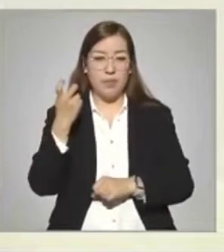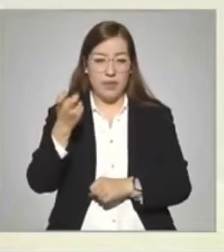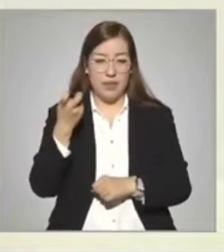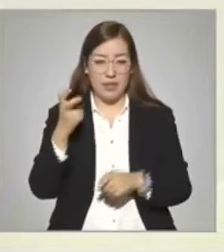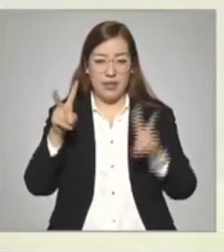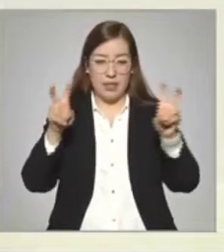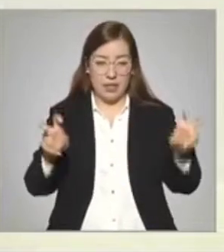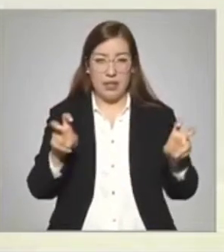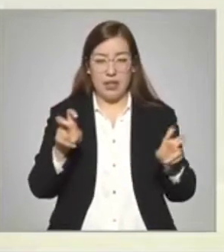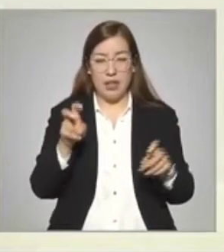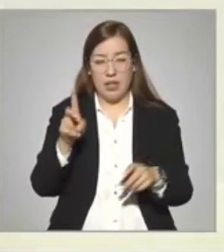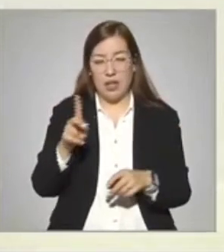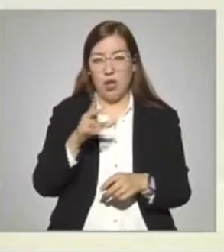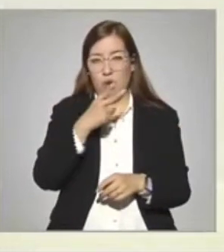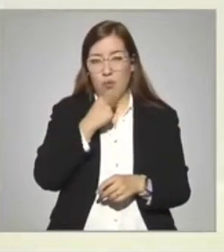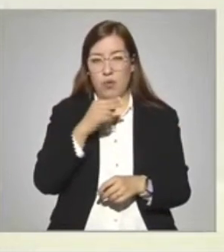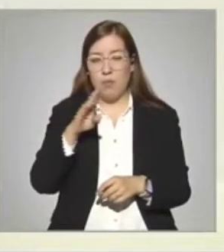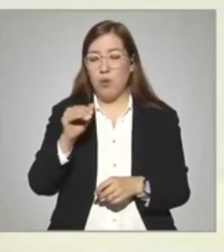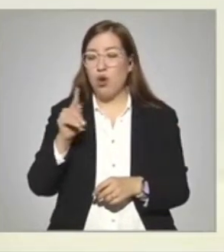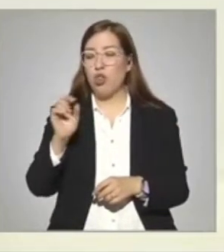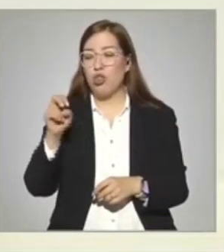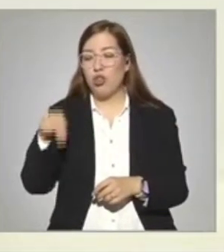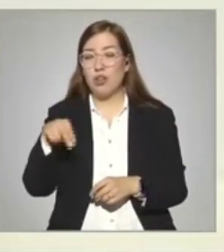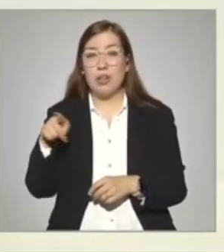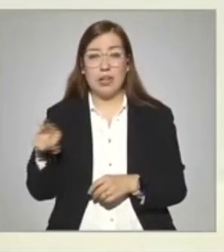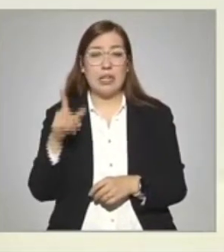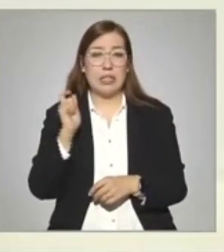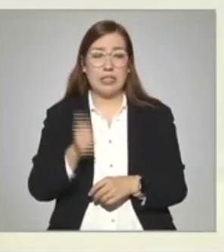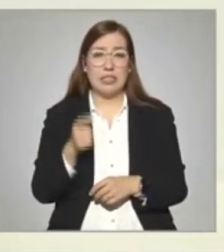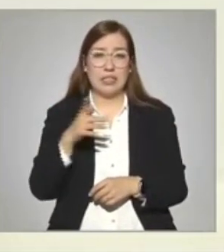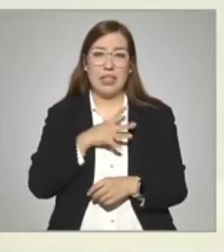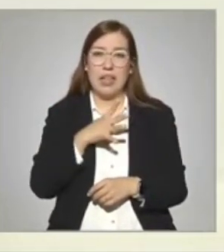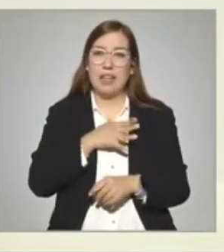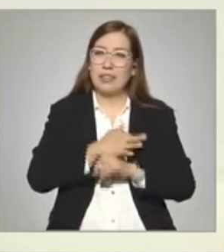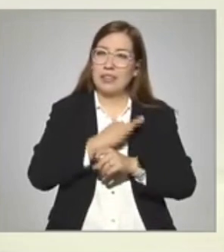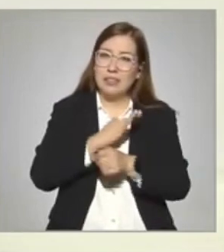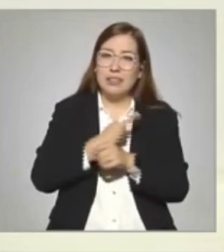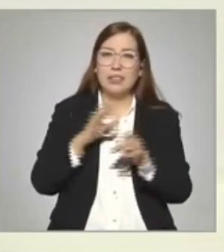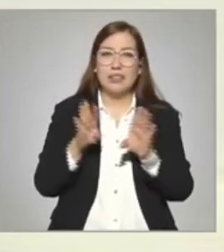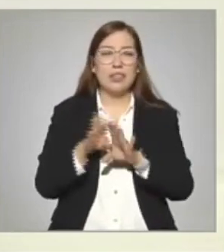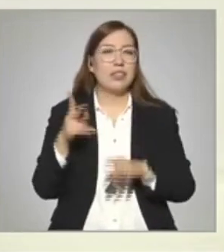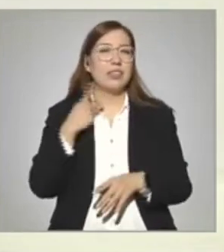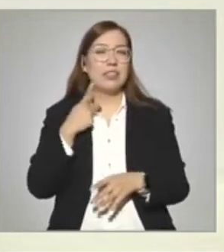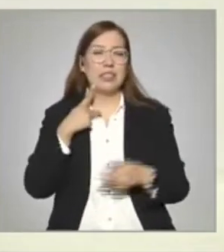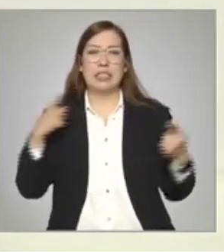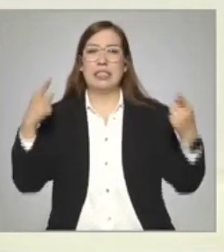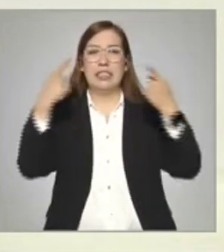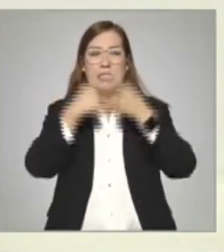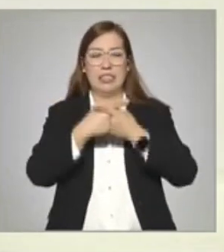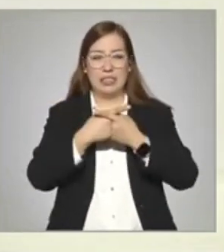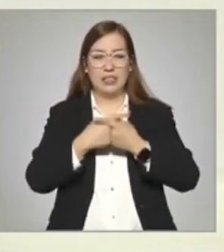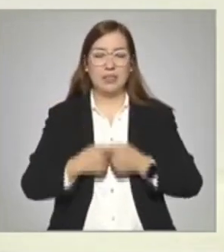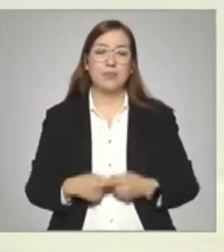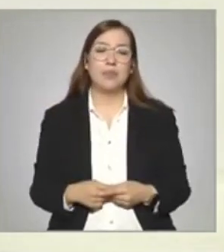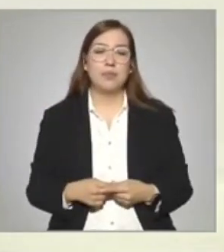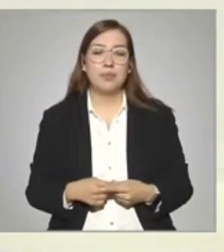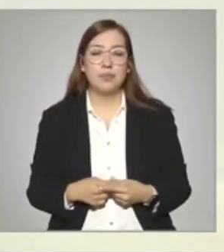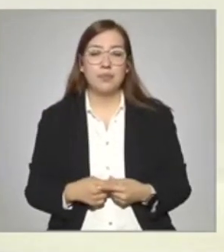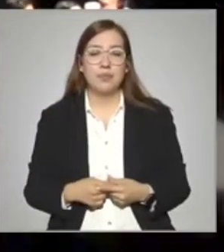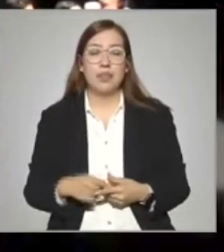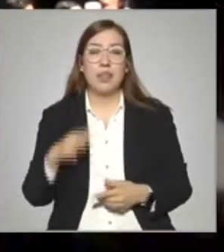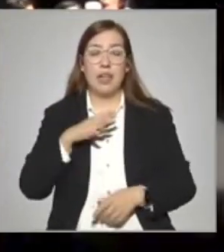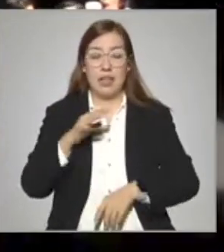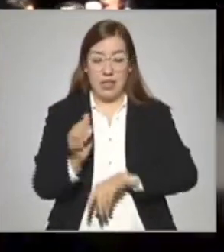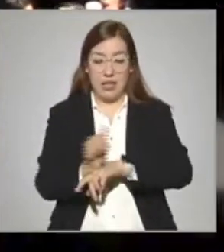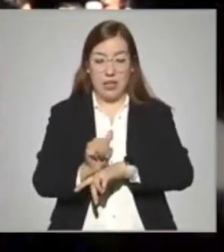caso del señor Morton es una comedia irreverente, políticamente incorrecta, donde hay 15